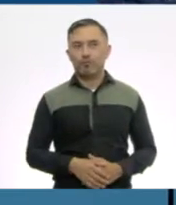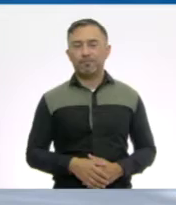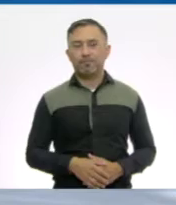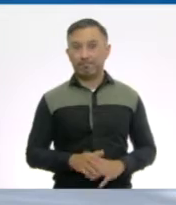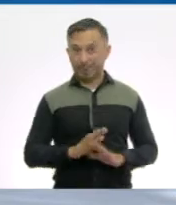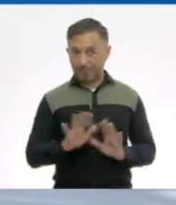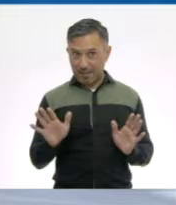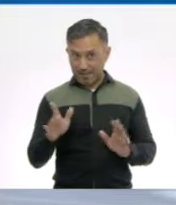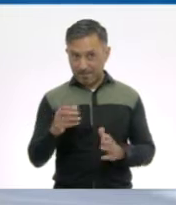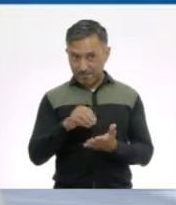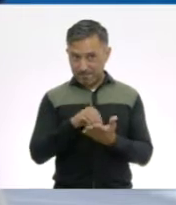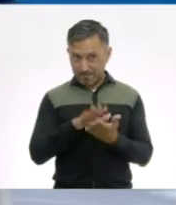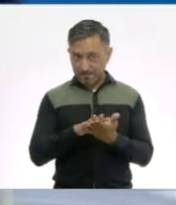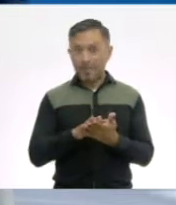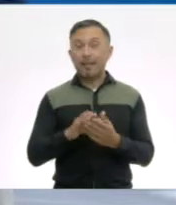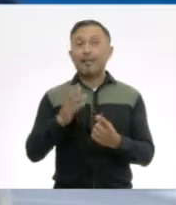ahí.